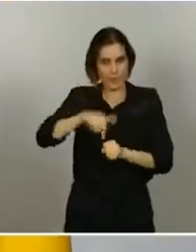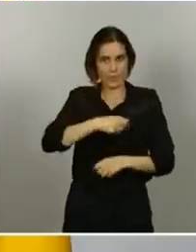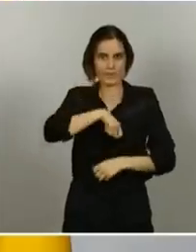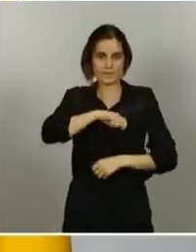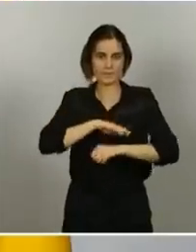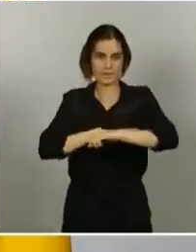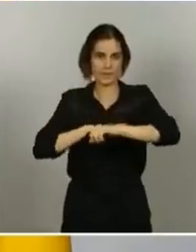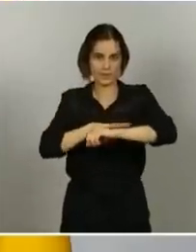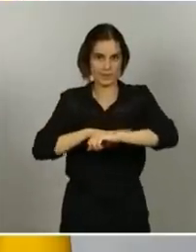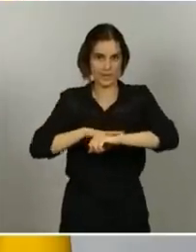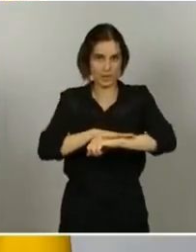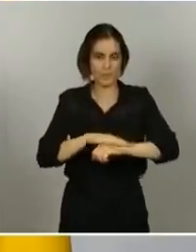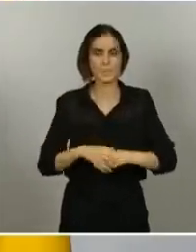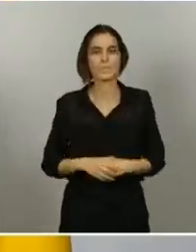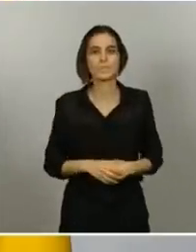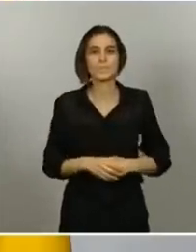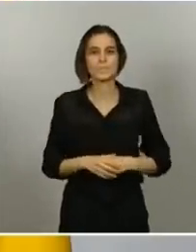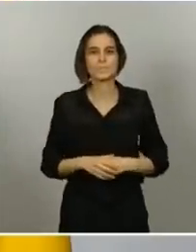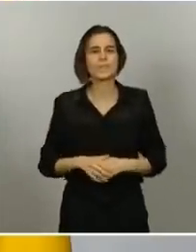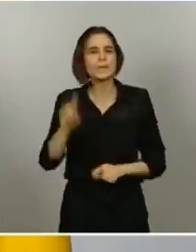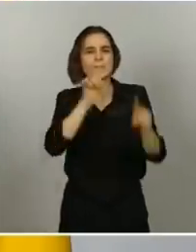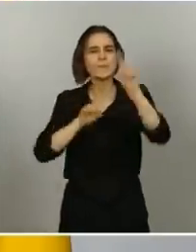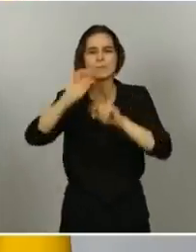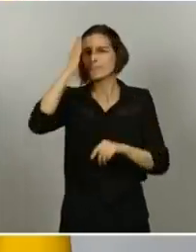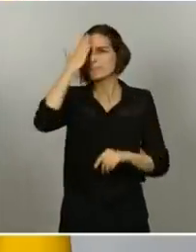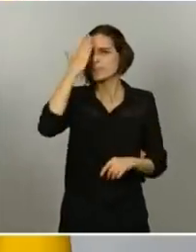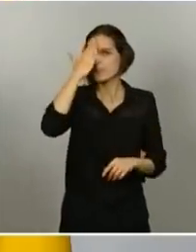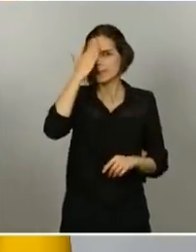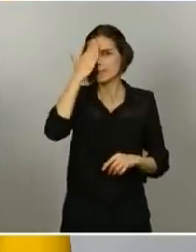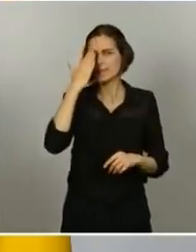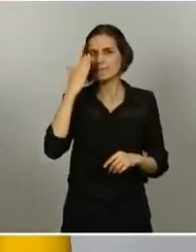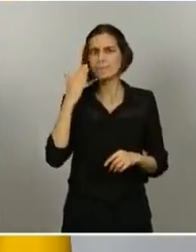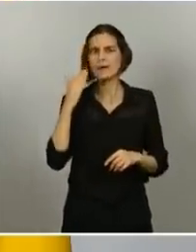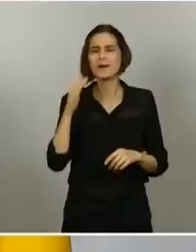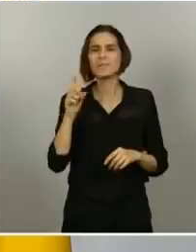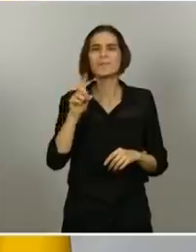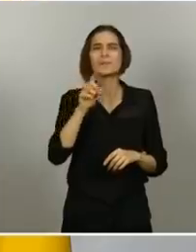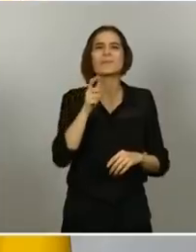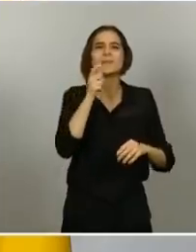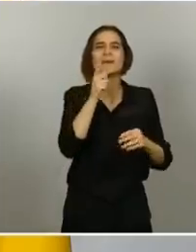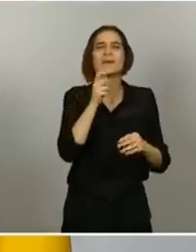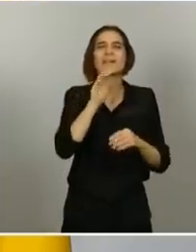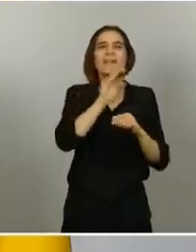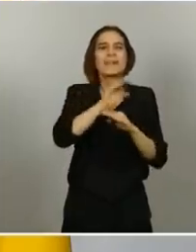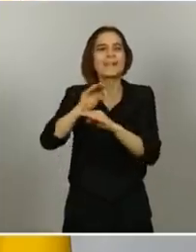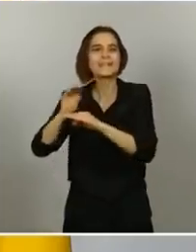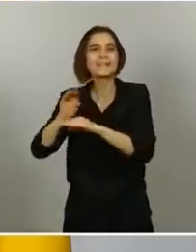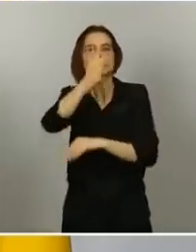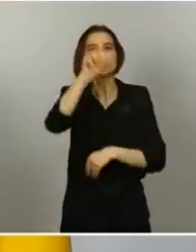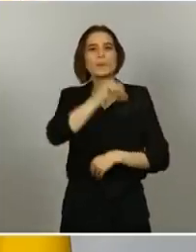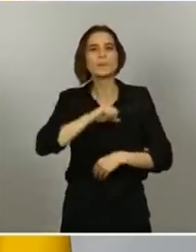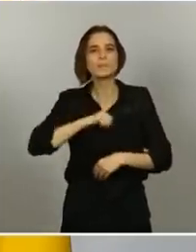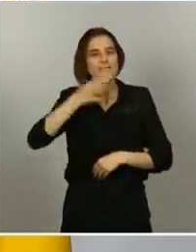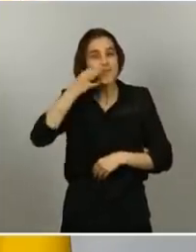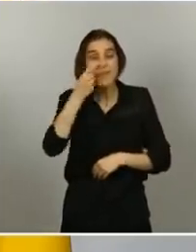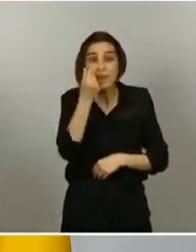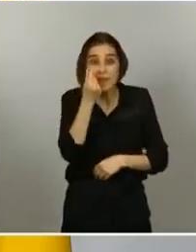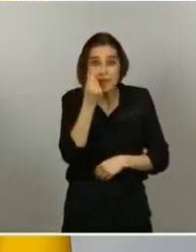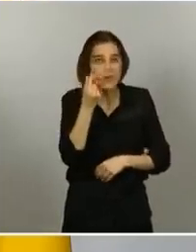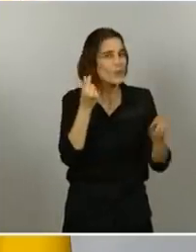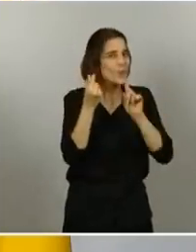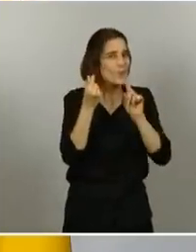problema principal que podían tener moitas das rentas autonómicas non estaba na cuantía da prestación sino no alto